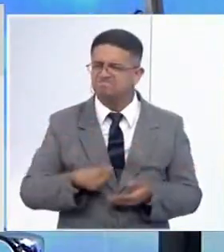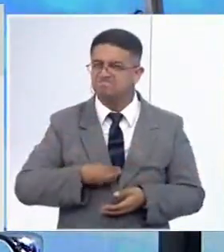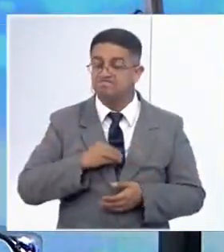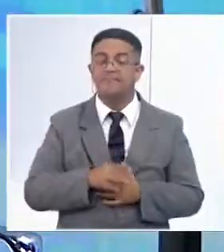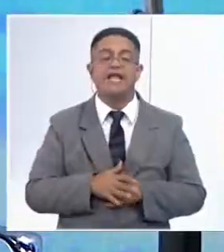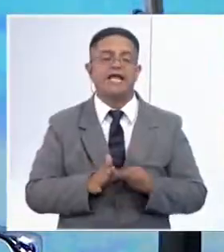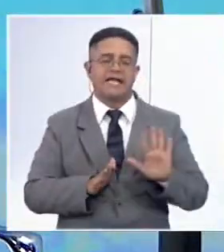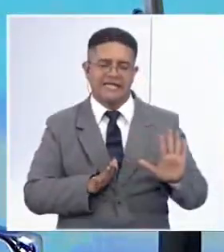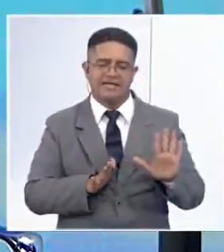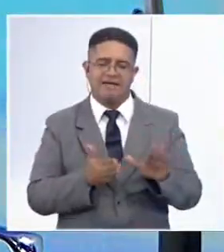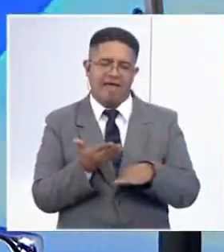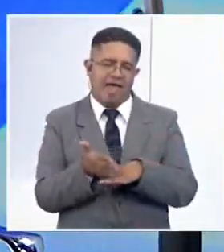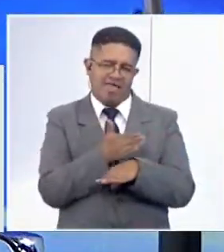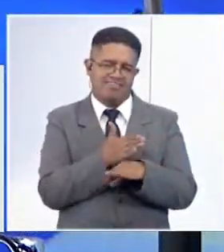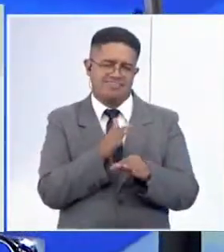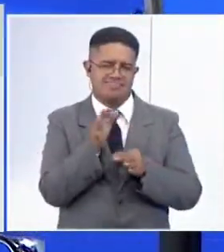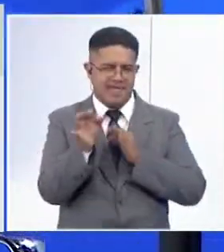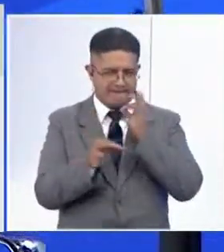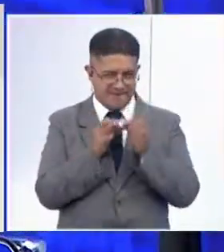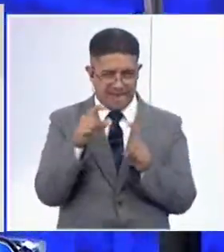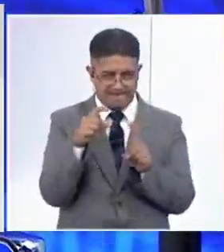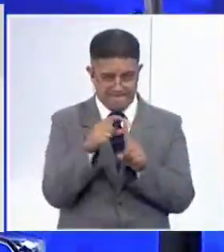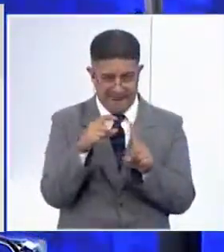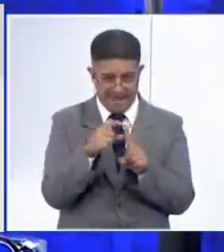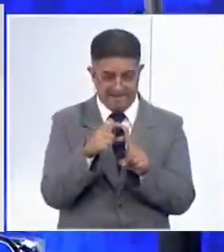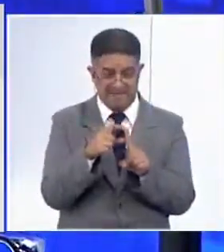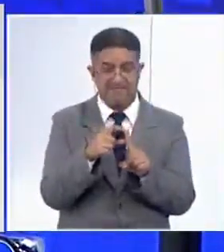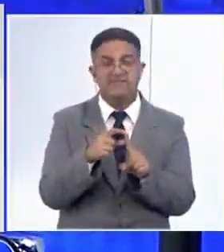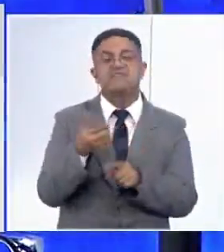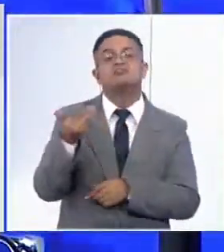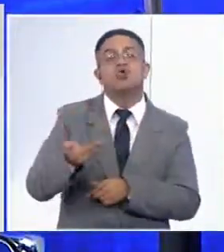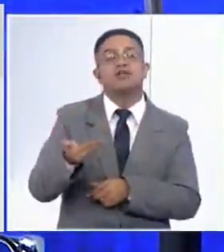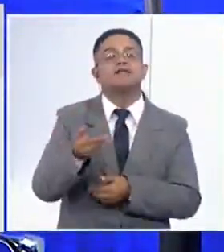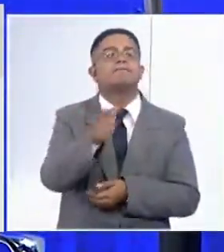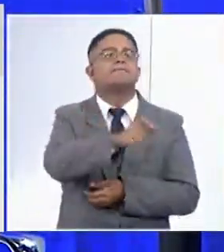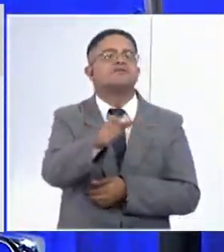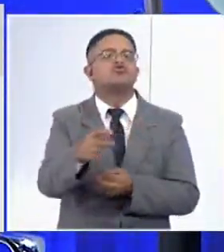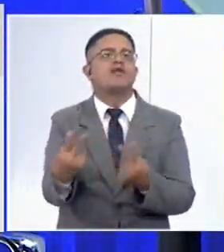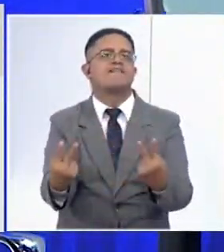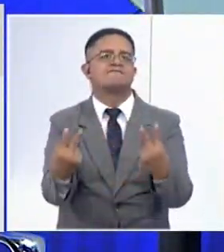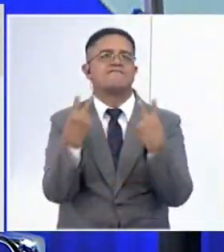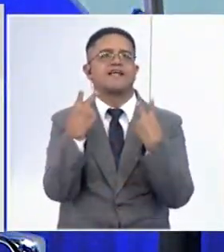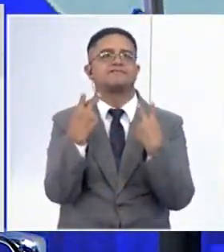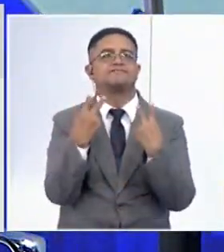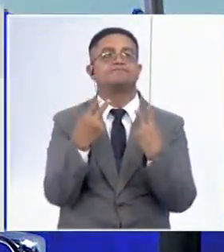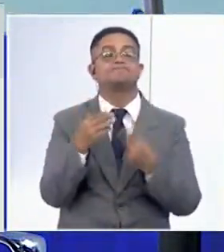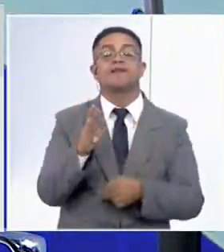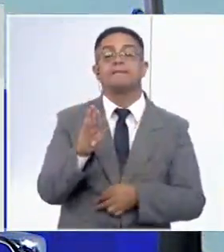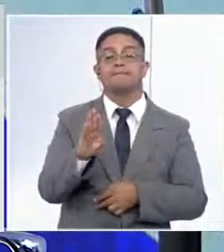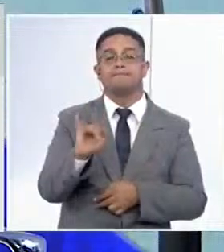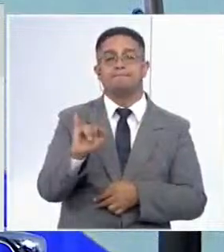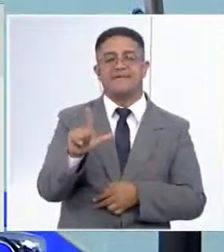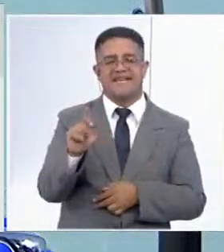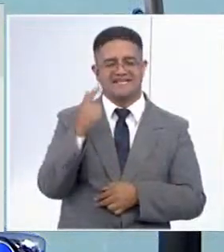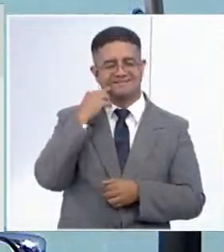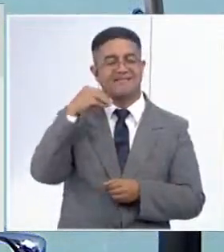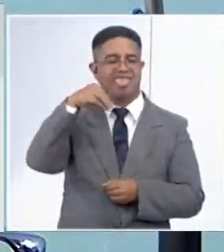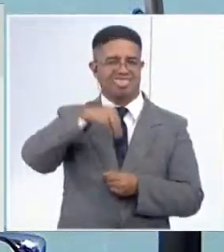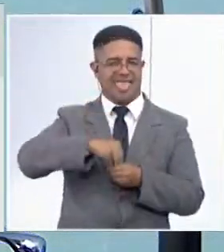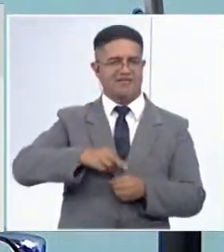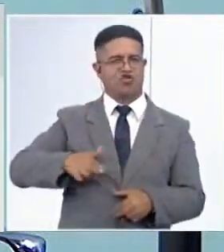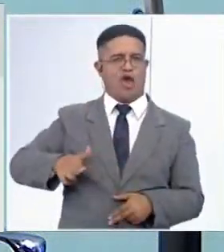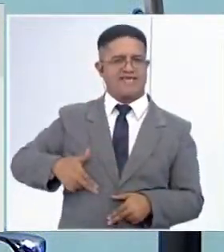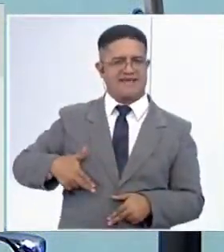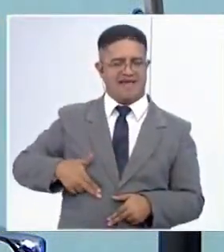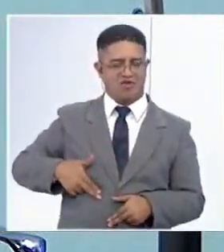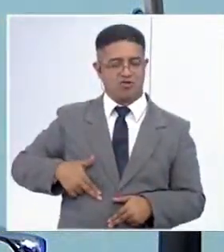la palabra o el término de la coledocolitiasis, es importante que todos los que nos están viendo entiendan que la bilis se produce dentro del hígado.